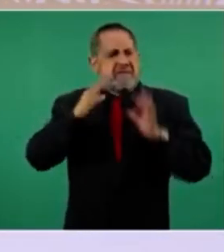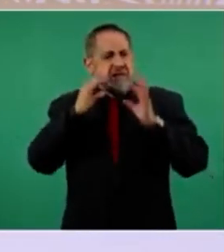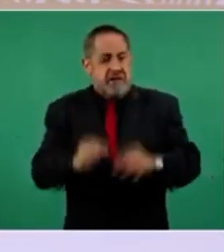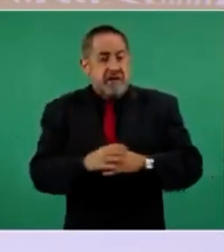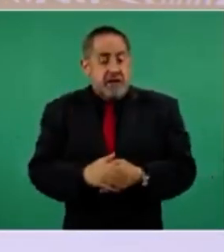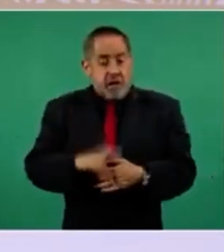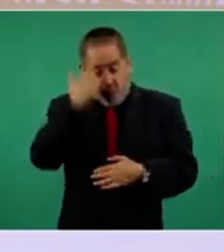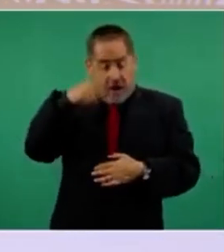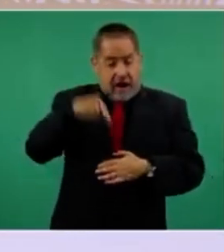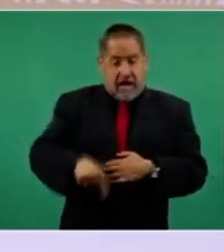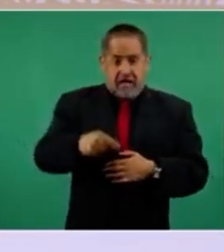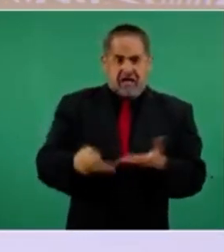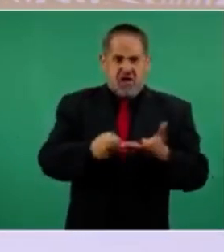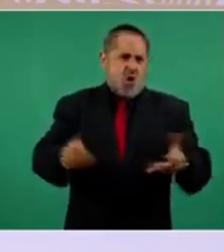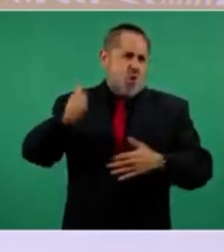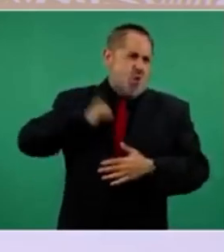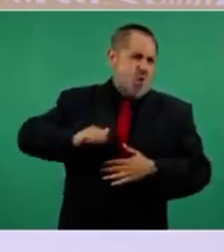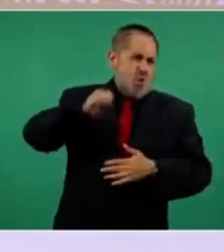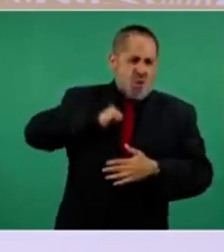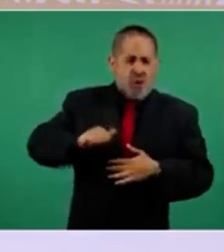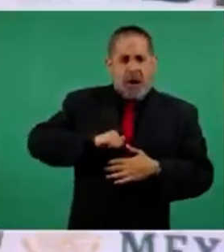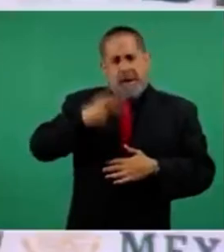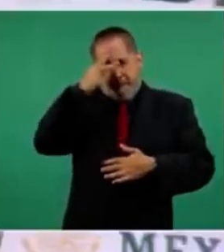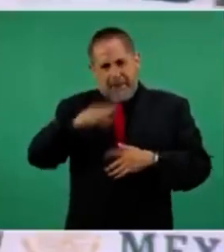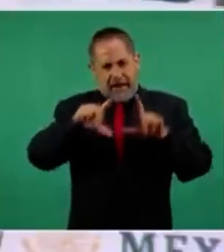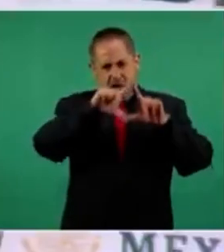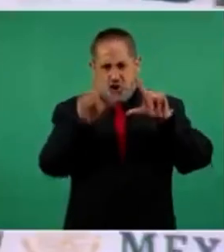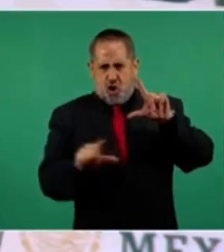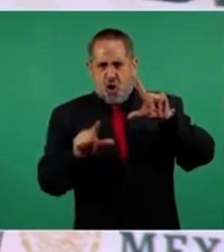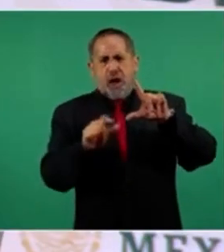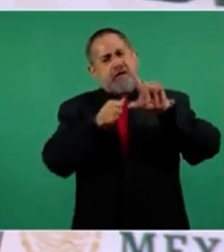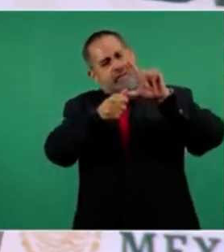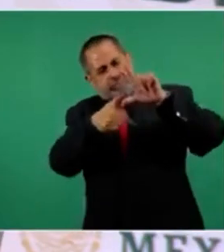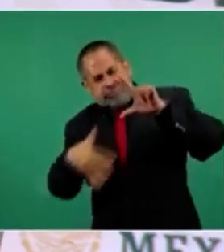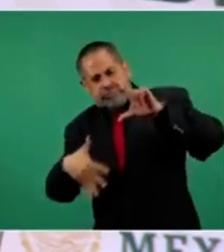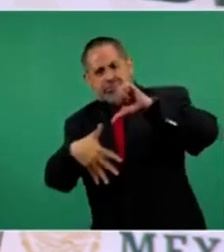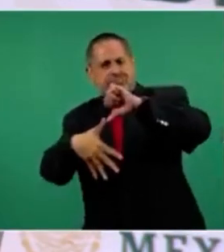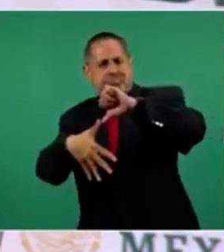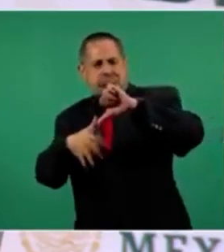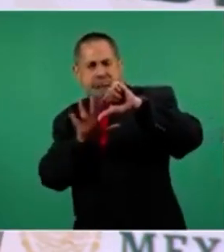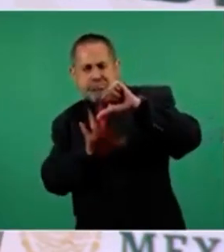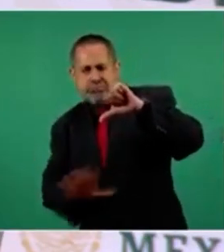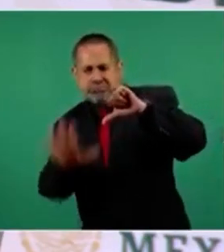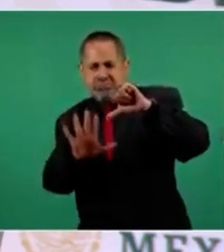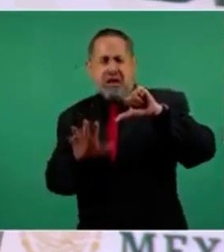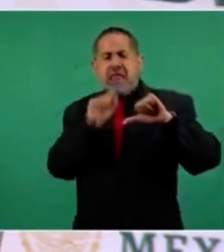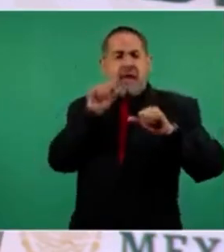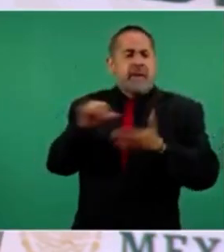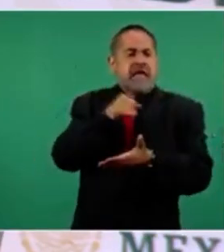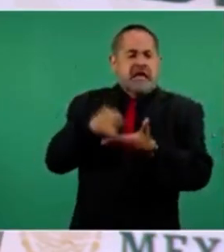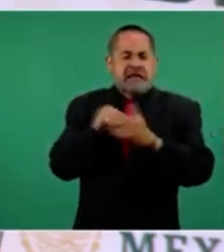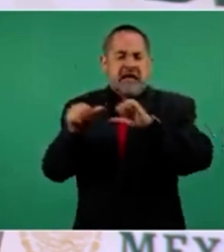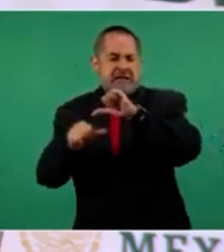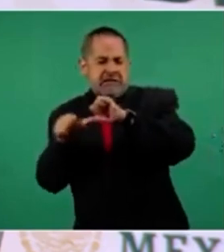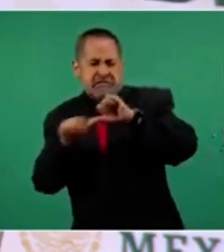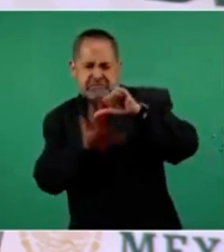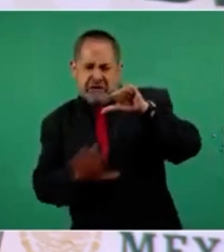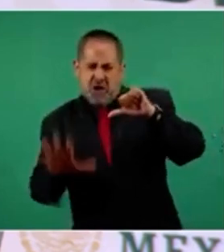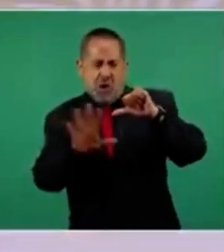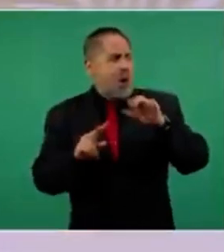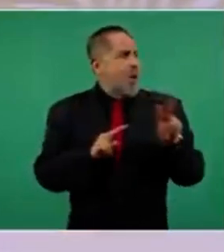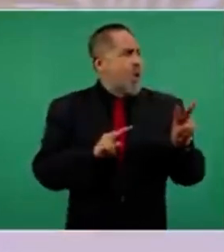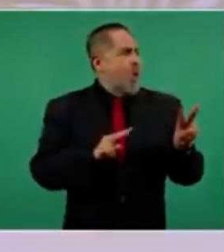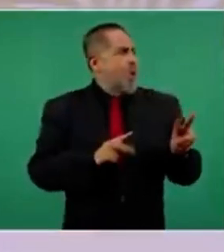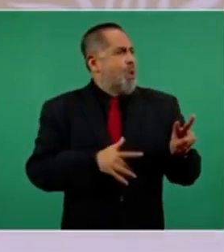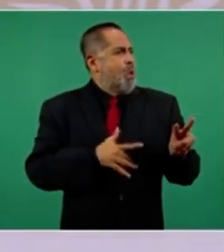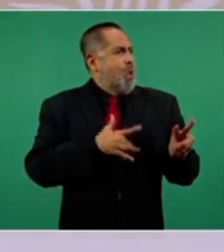que habitaban el territorio no solo mexicano, sino también de Centro y Suramérica y de las Antillas. Reivindicaba a todos